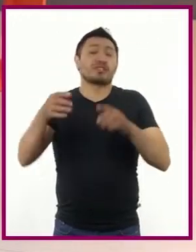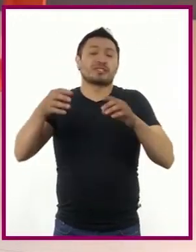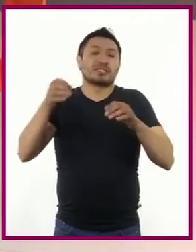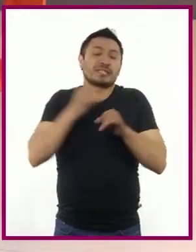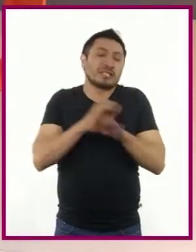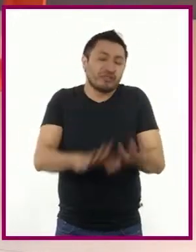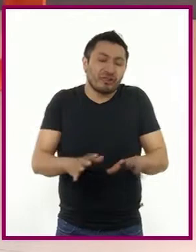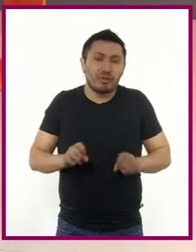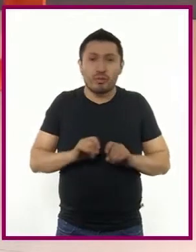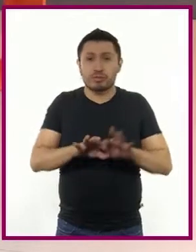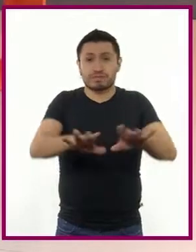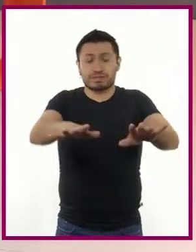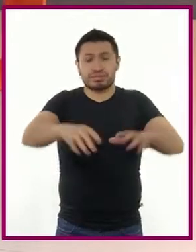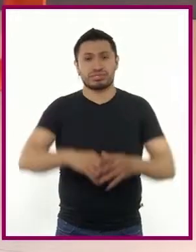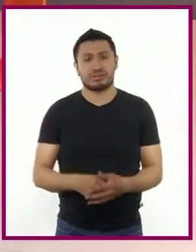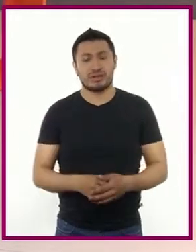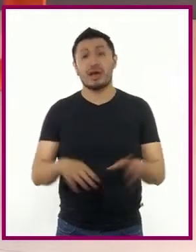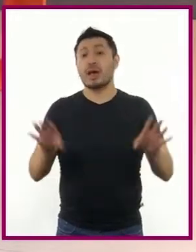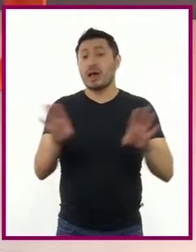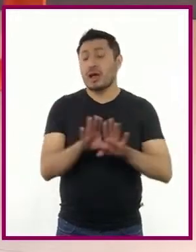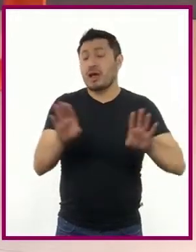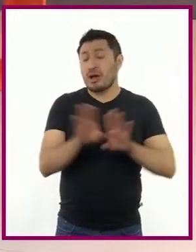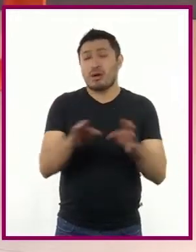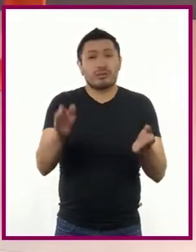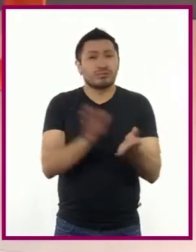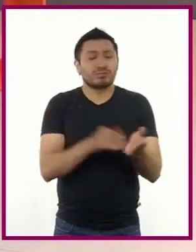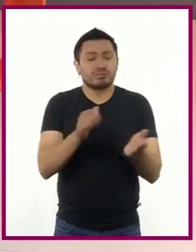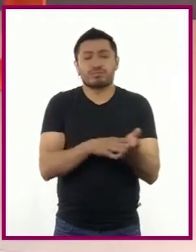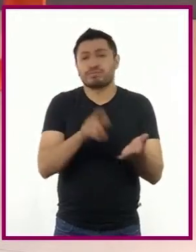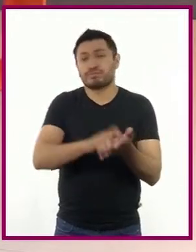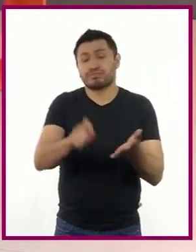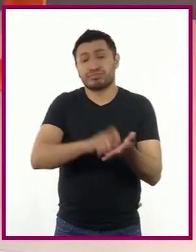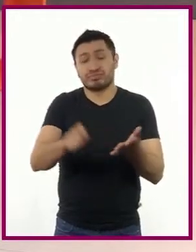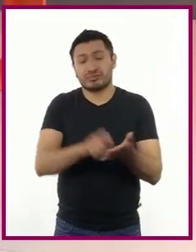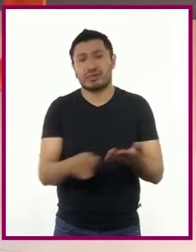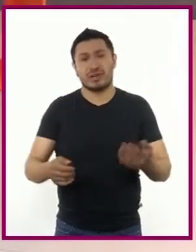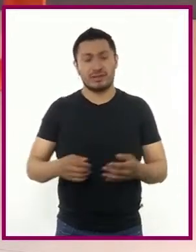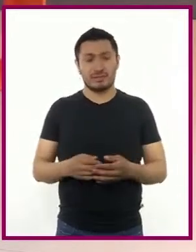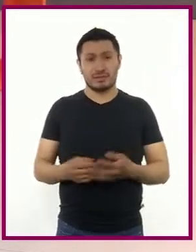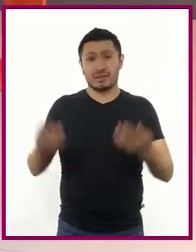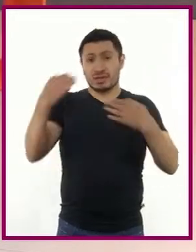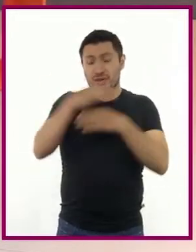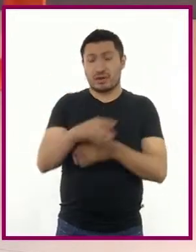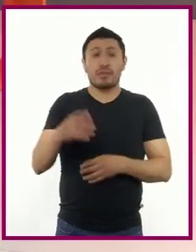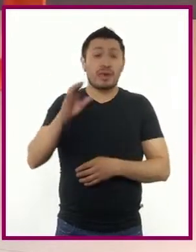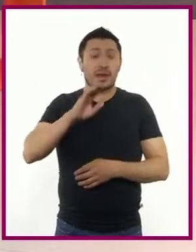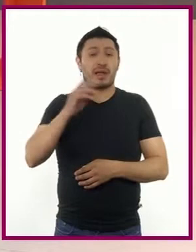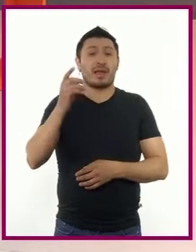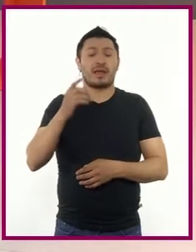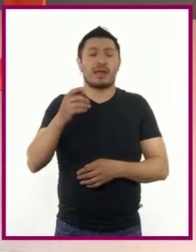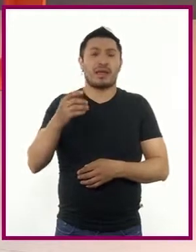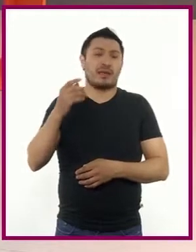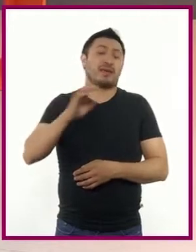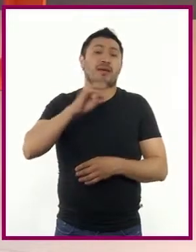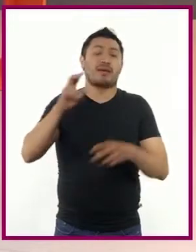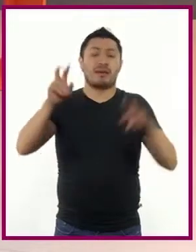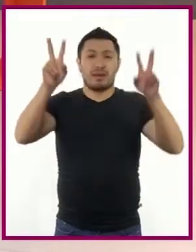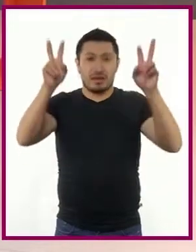información. ¿Cómo hacer una monografía? En su asignatura de lengua materna revisaron la